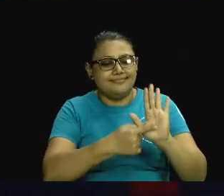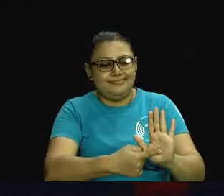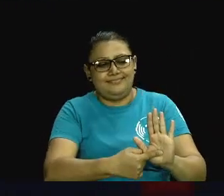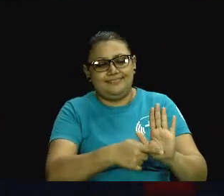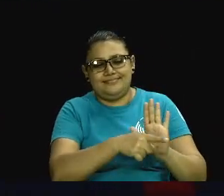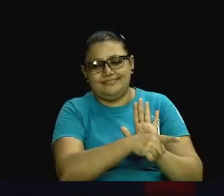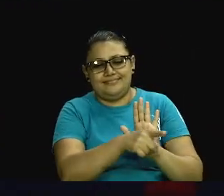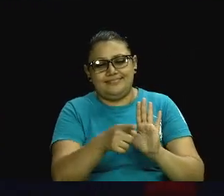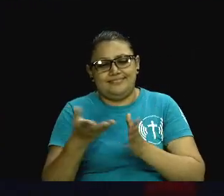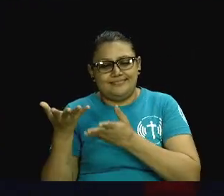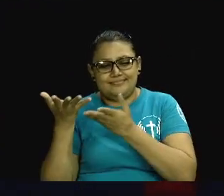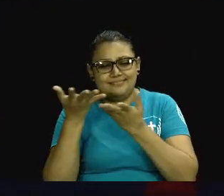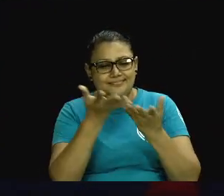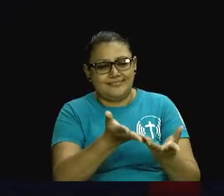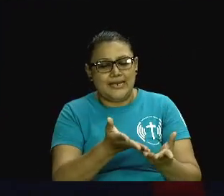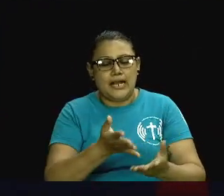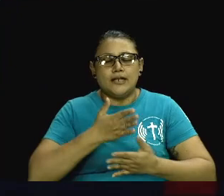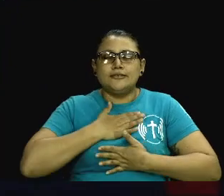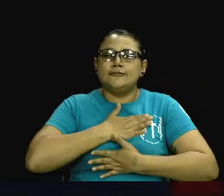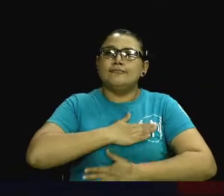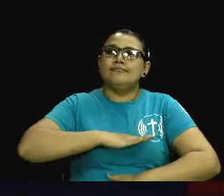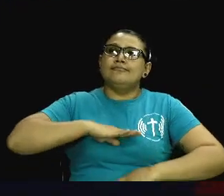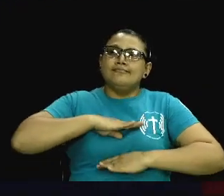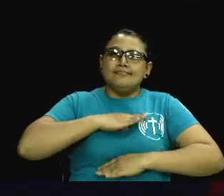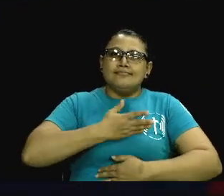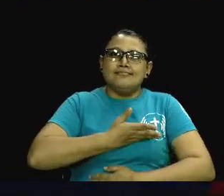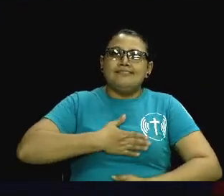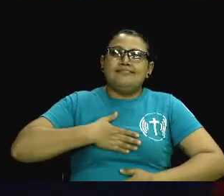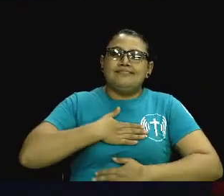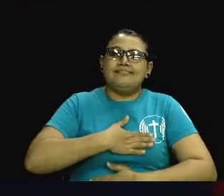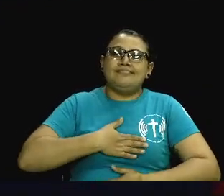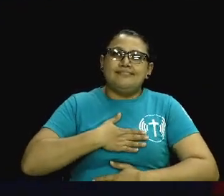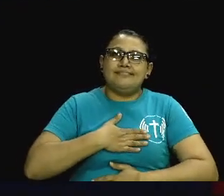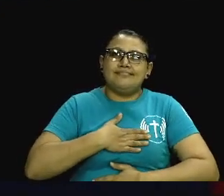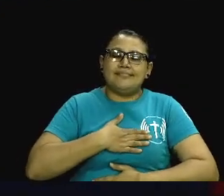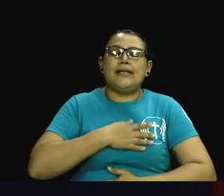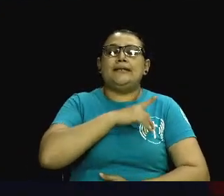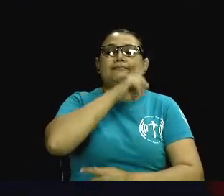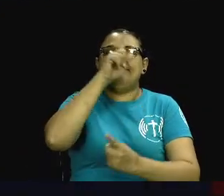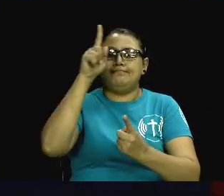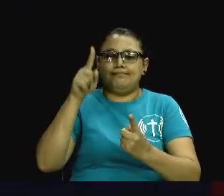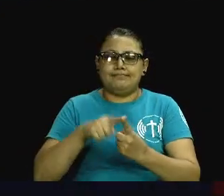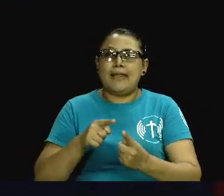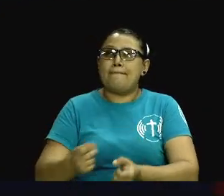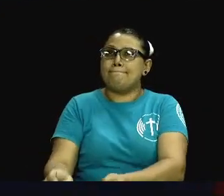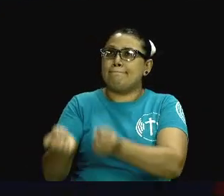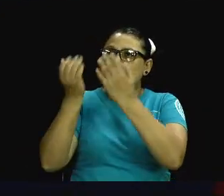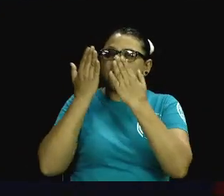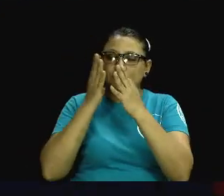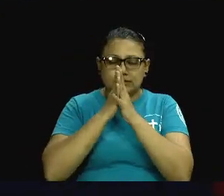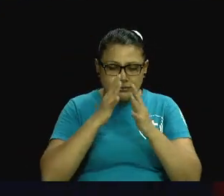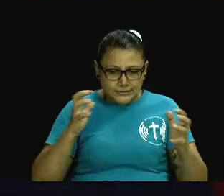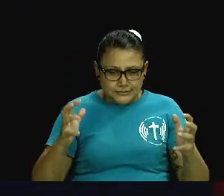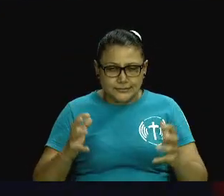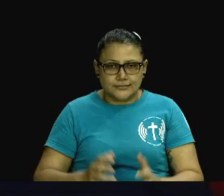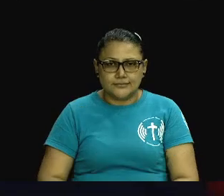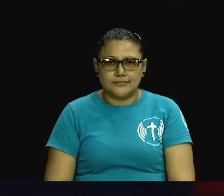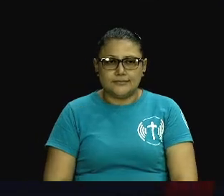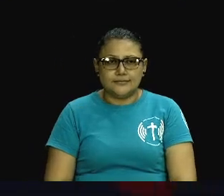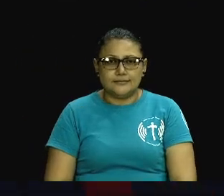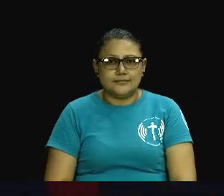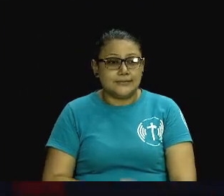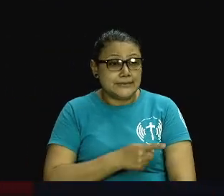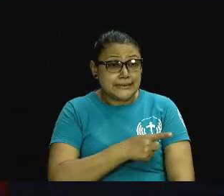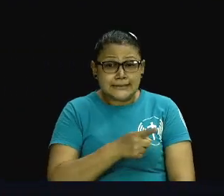te va a alimentar hasta donde llegue el día que tengas provisión eso es lo que dios